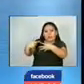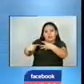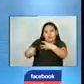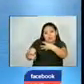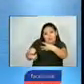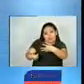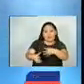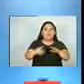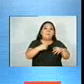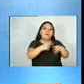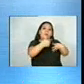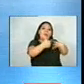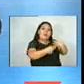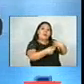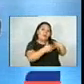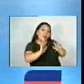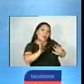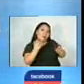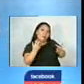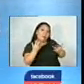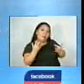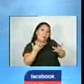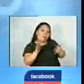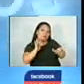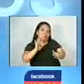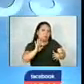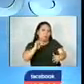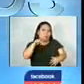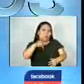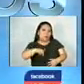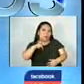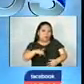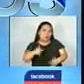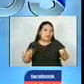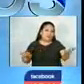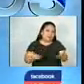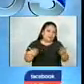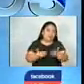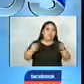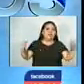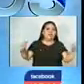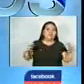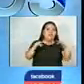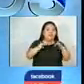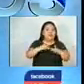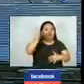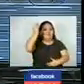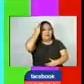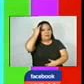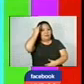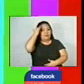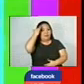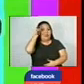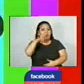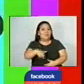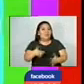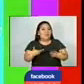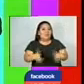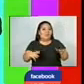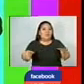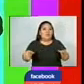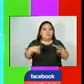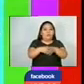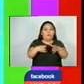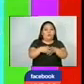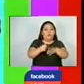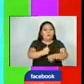la prórroga del régimen de excepción se espera sea aprobada durante este desarrollo de la plenaria que recordemos que hasta el momento las autoridades